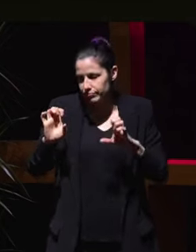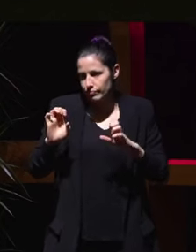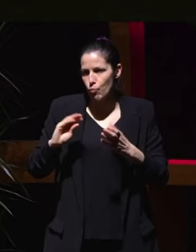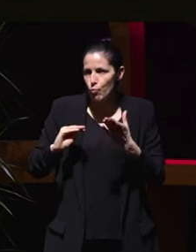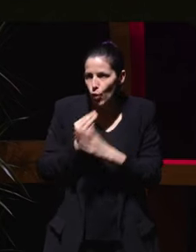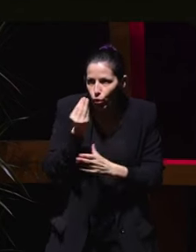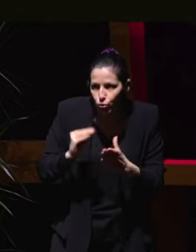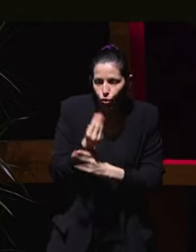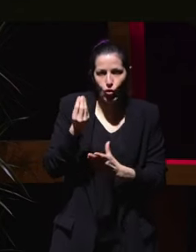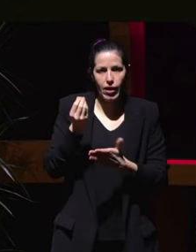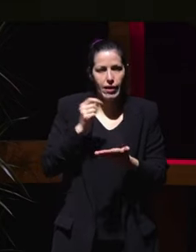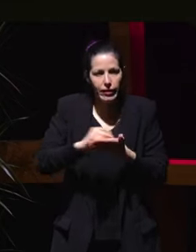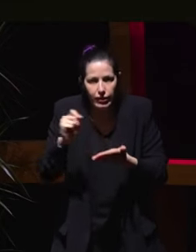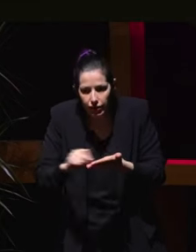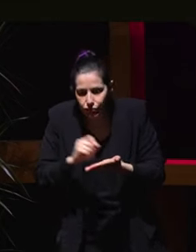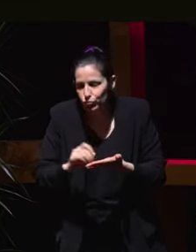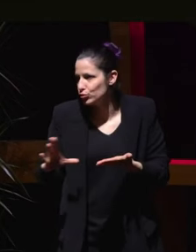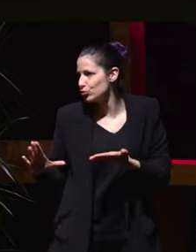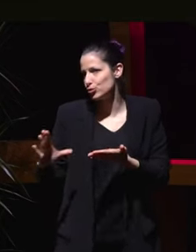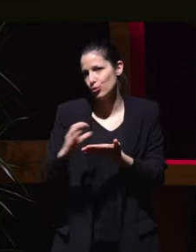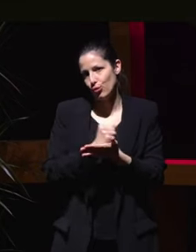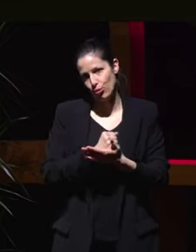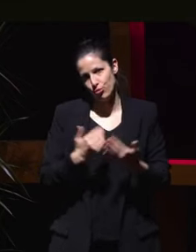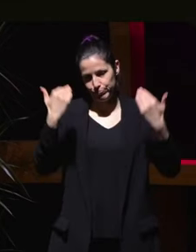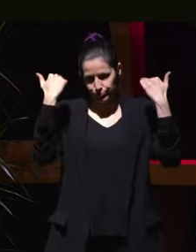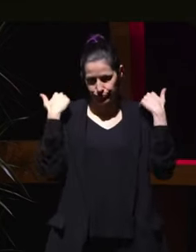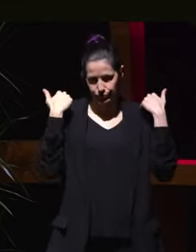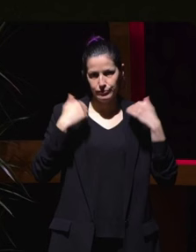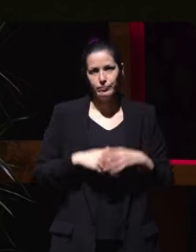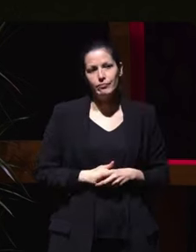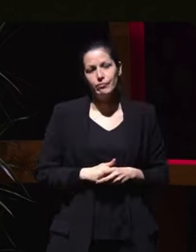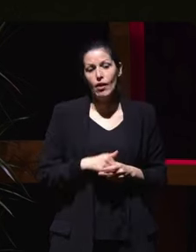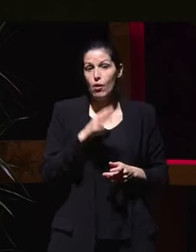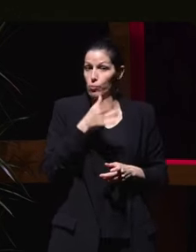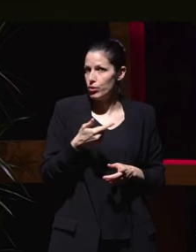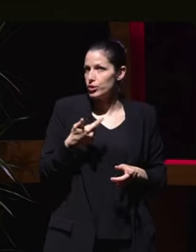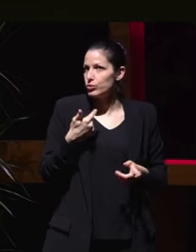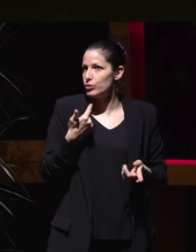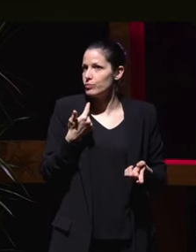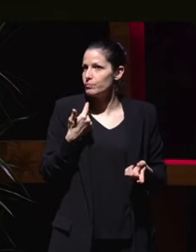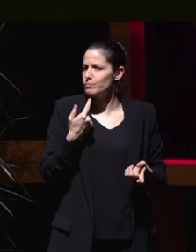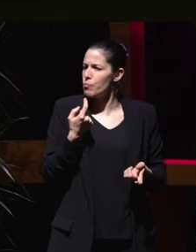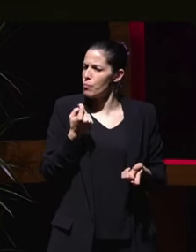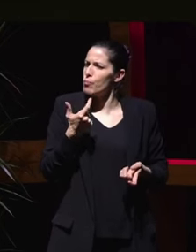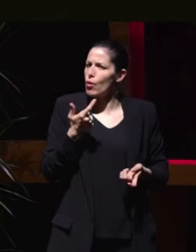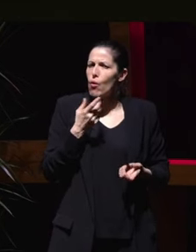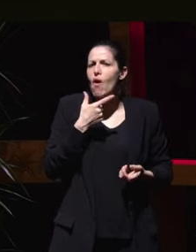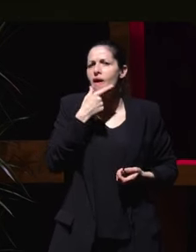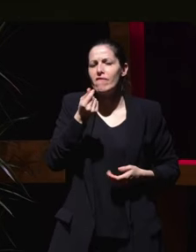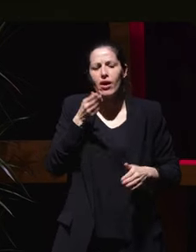todo. Teño a sorte tamén, por eso digo que eu creo que para min foi bastante fácil entrar no mundo do deporte,